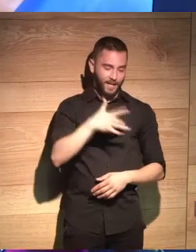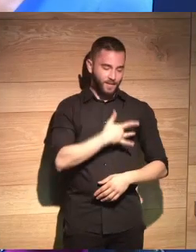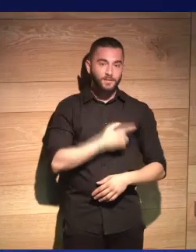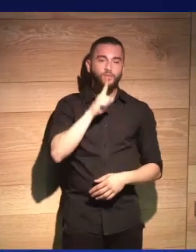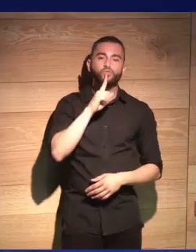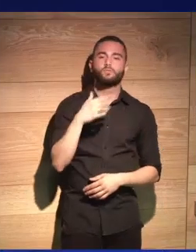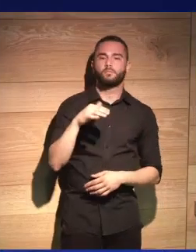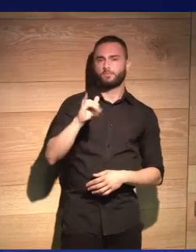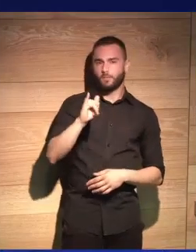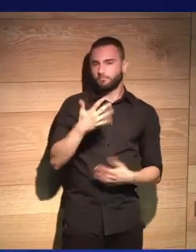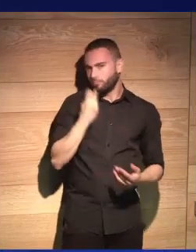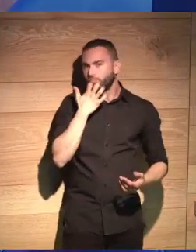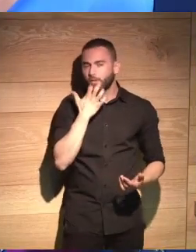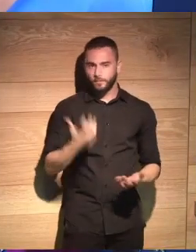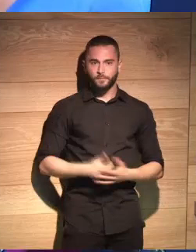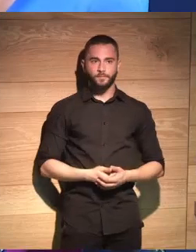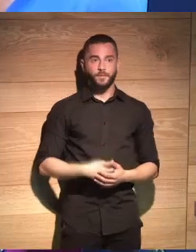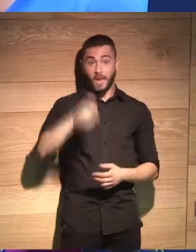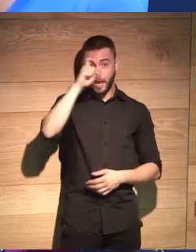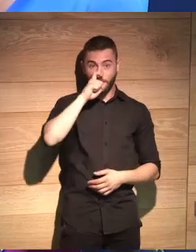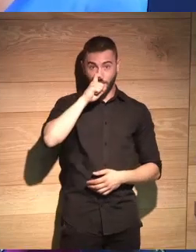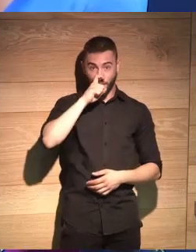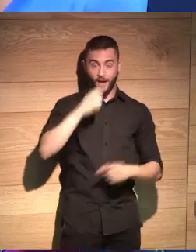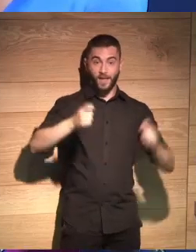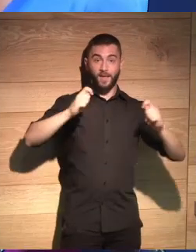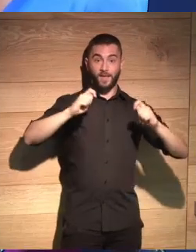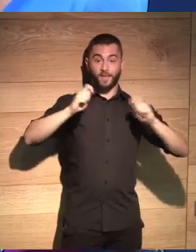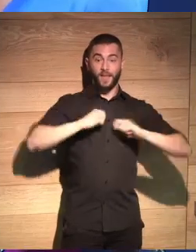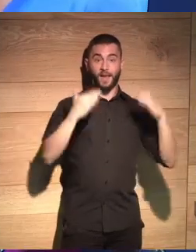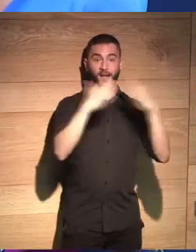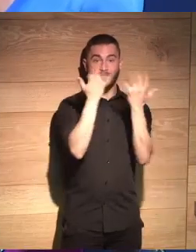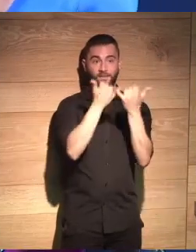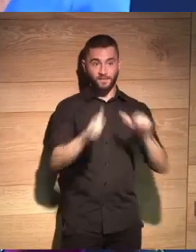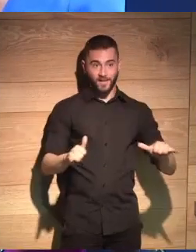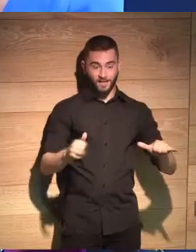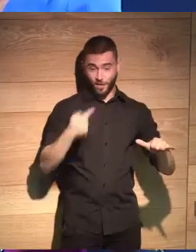corazón mismo, ¿no? La memoria me sirve para recordar una fiesta que di en casa conmigo solo,